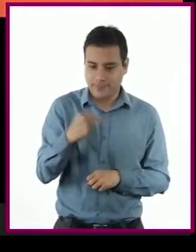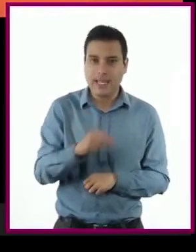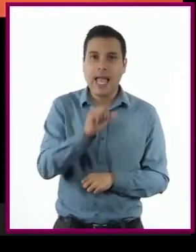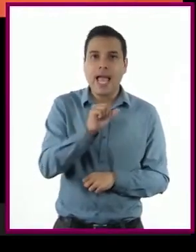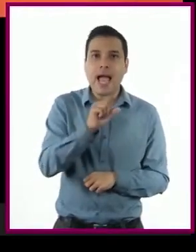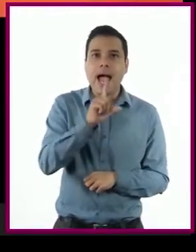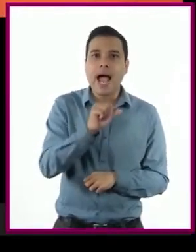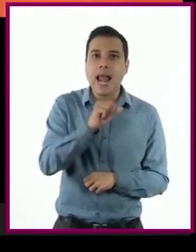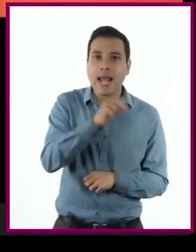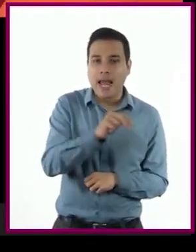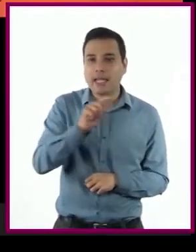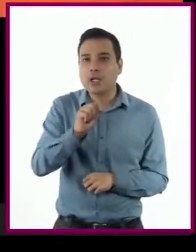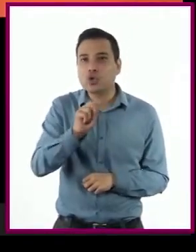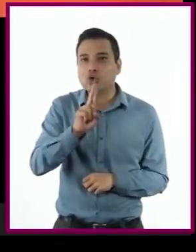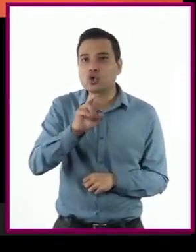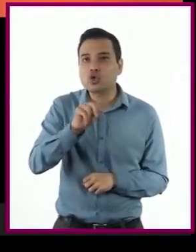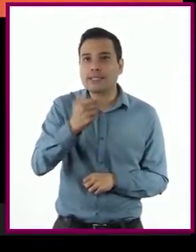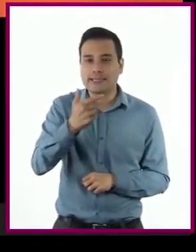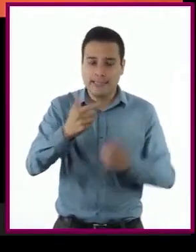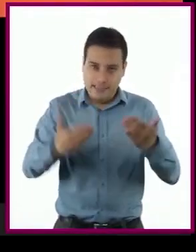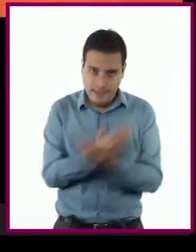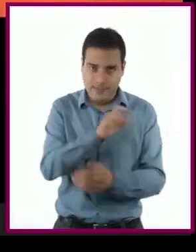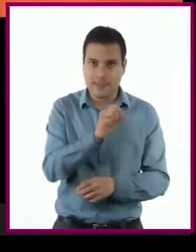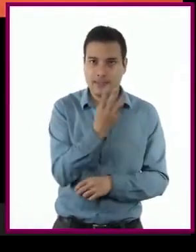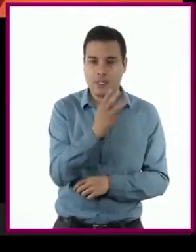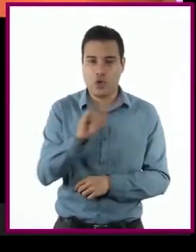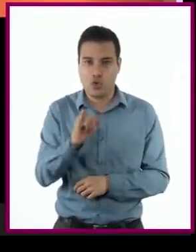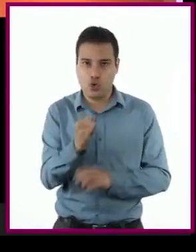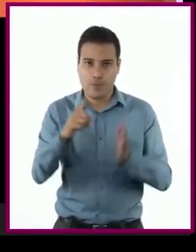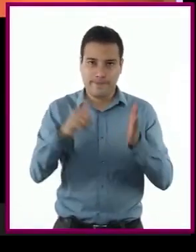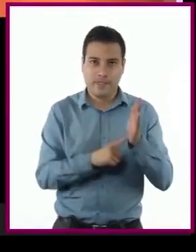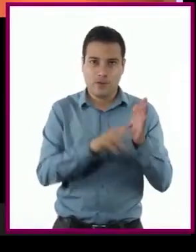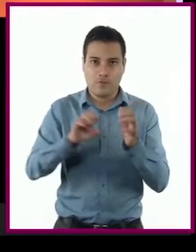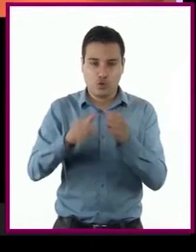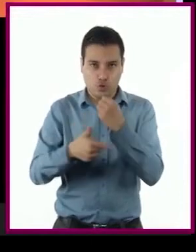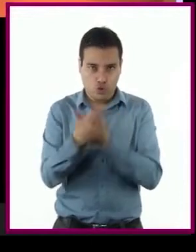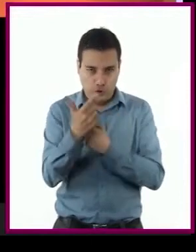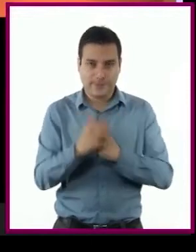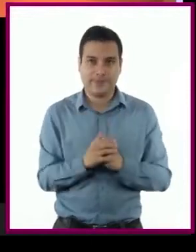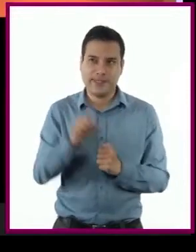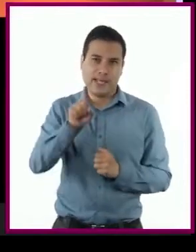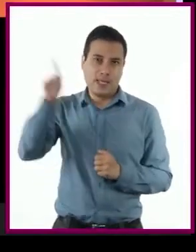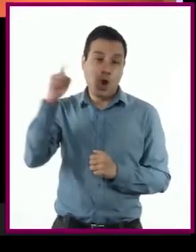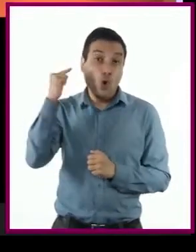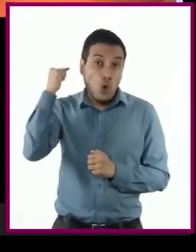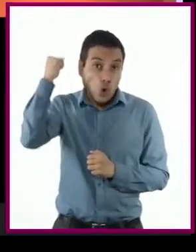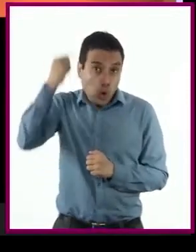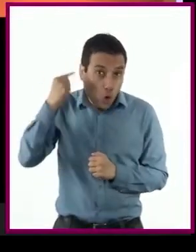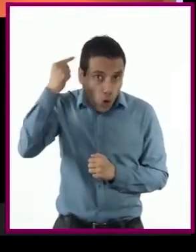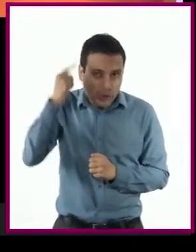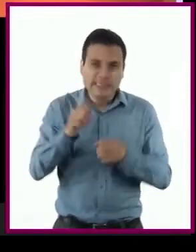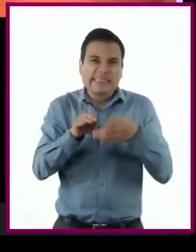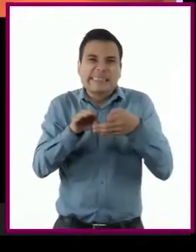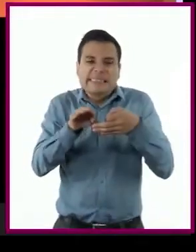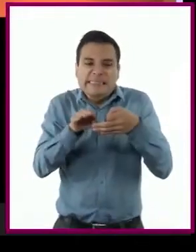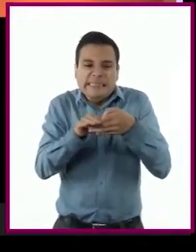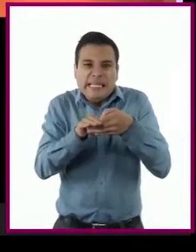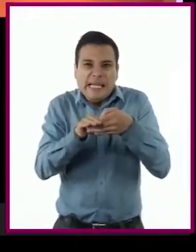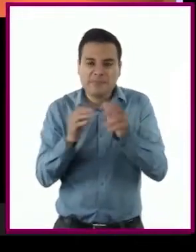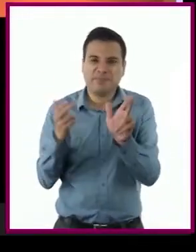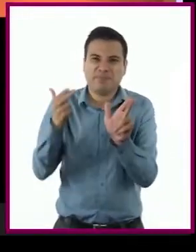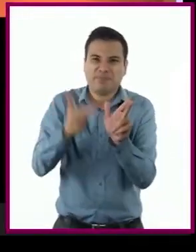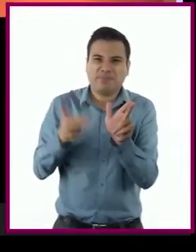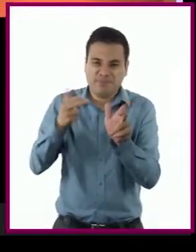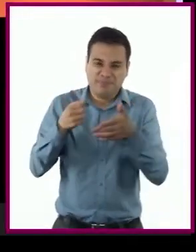Mathieson Turing. Nací el 23 de junio de 1912 en Londres, cerca de la estación de trenes de